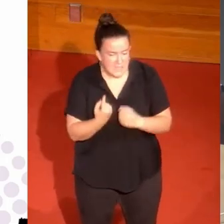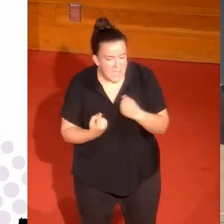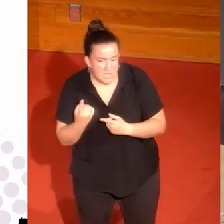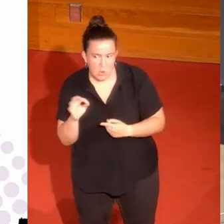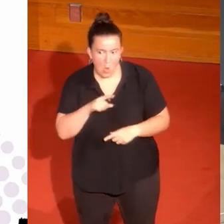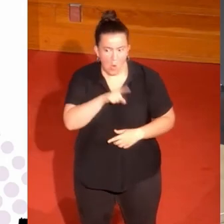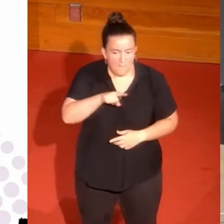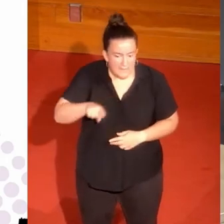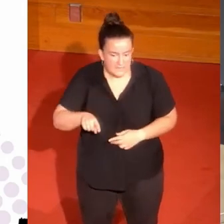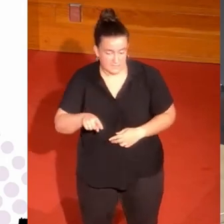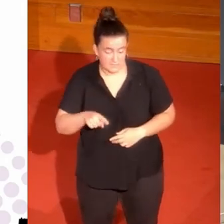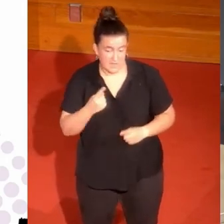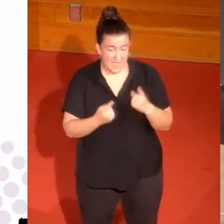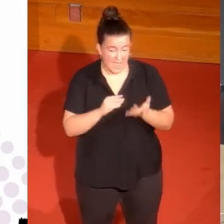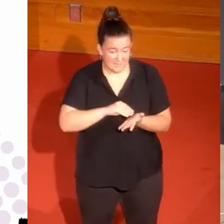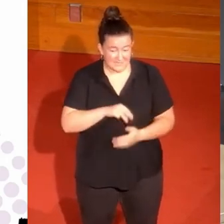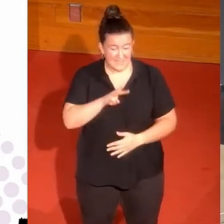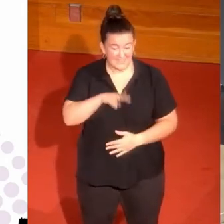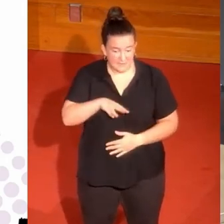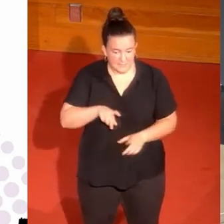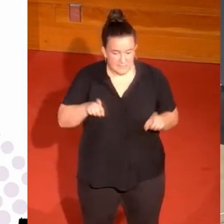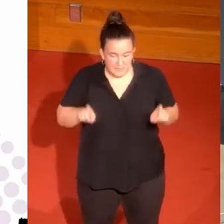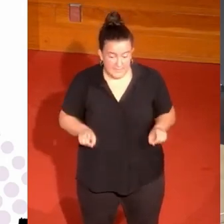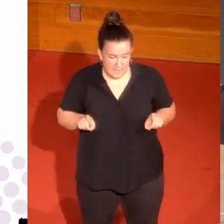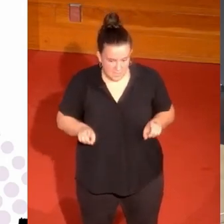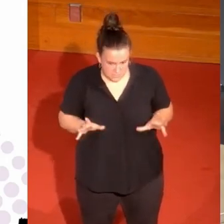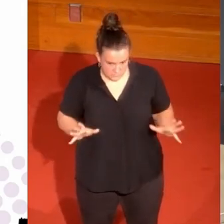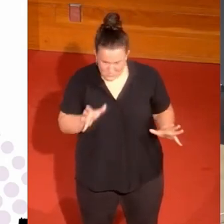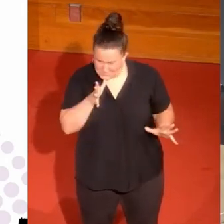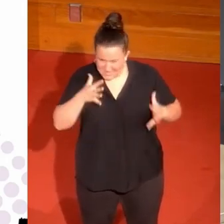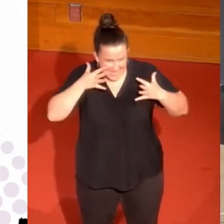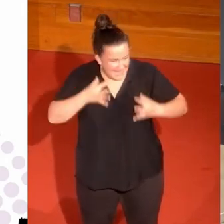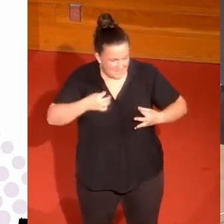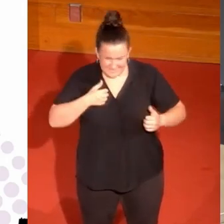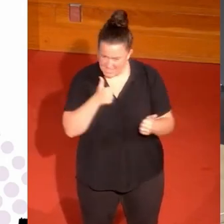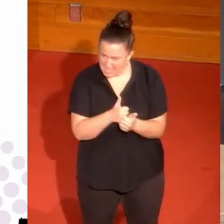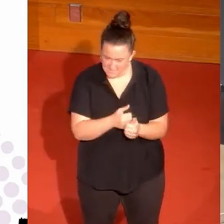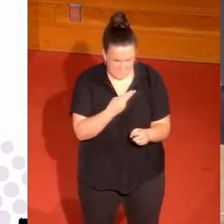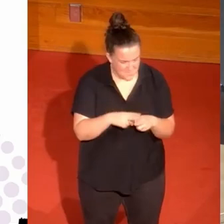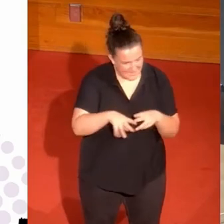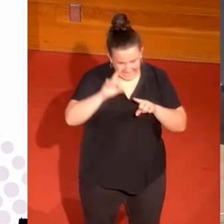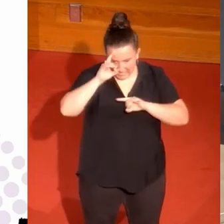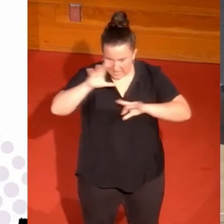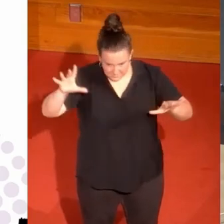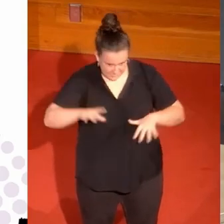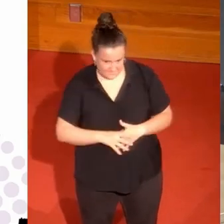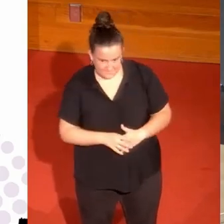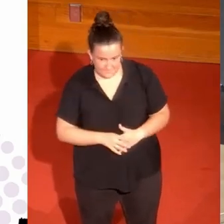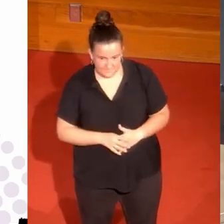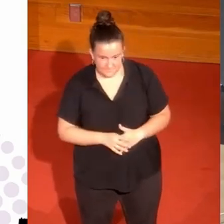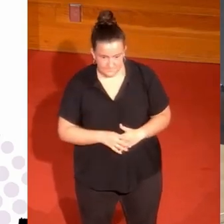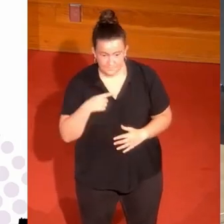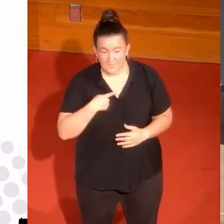unos meses incluso hasta 3 meses de descanso para que pueda porque hay muchísima persecución política hay mucha persecución